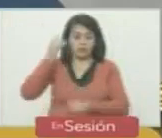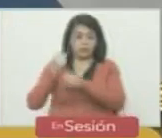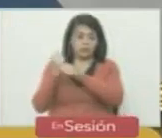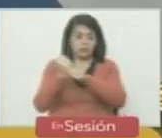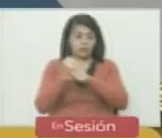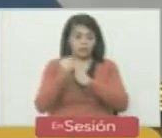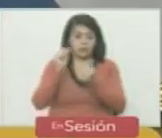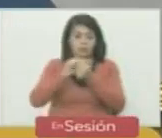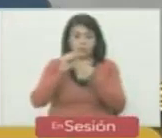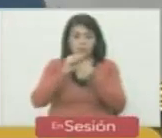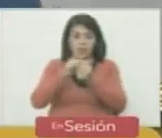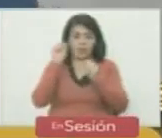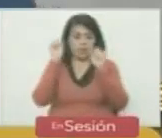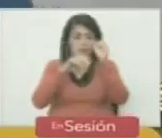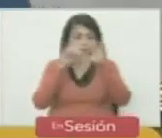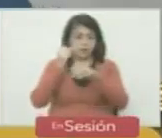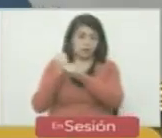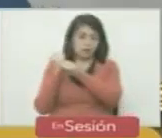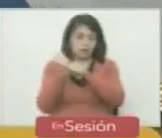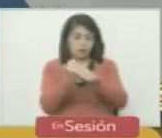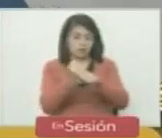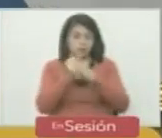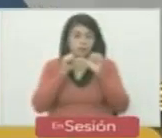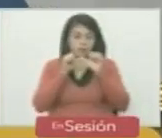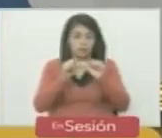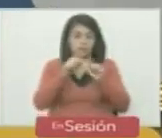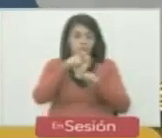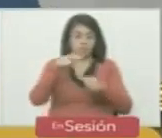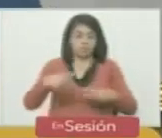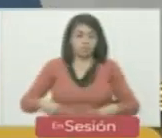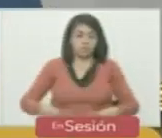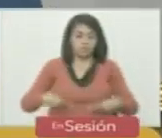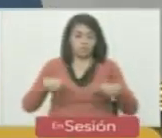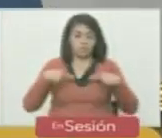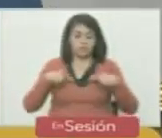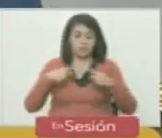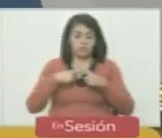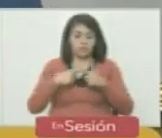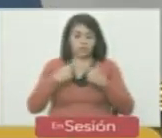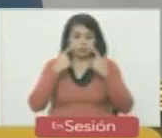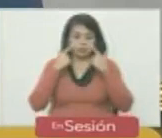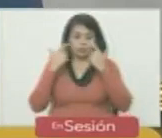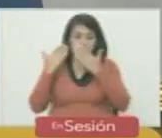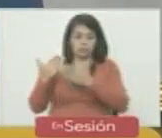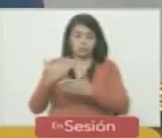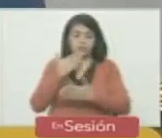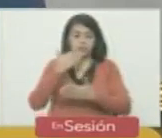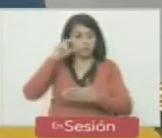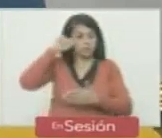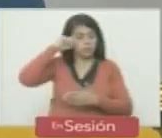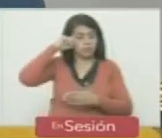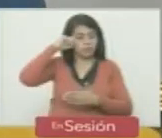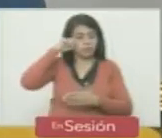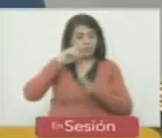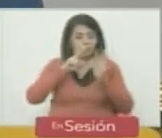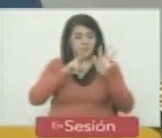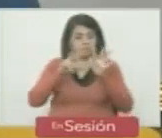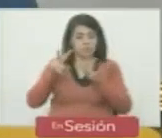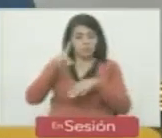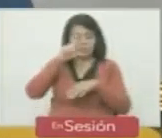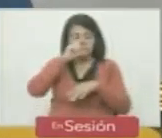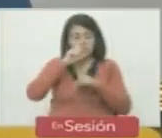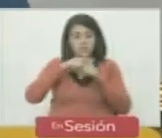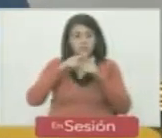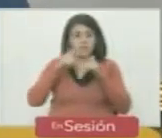si queda algún ser humano vivo. Acompañamos entonces la conmemoración del 77